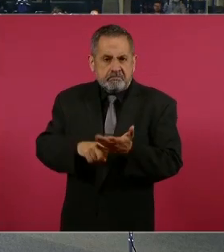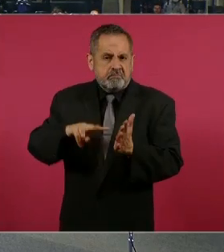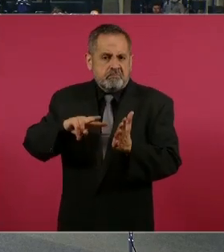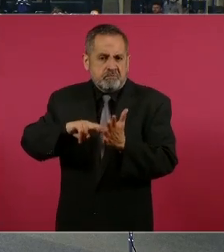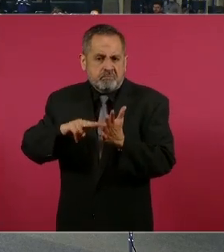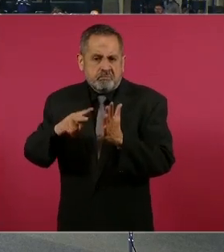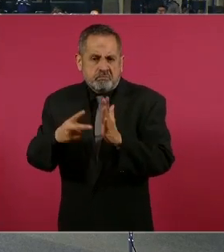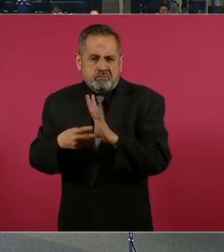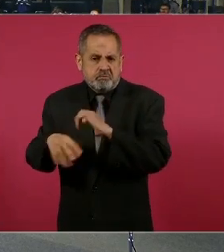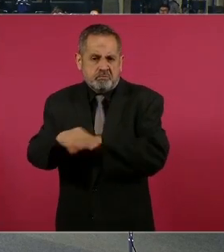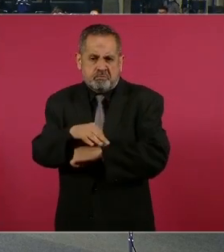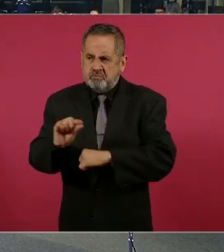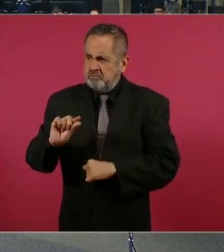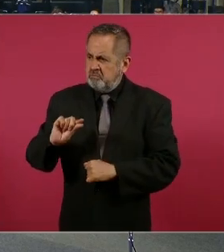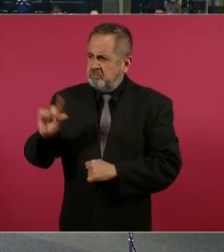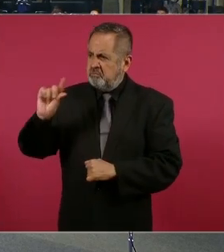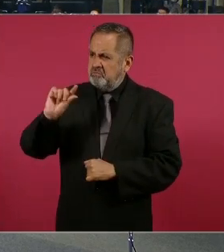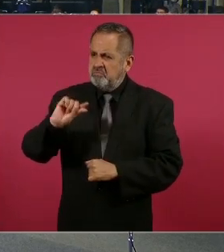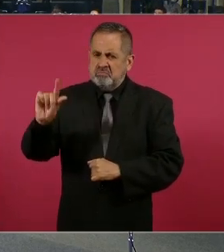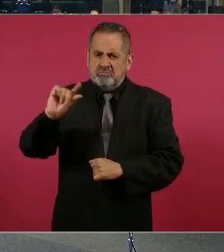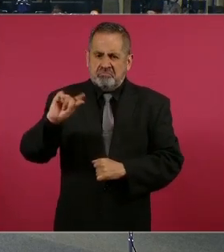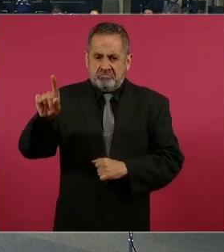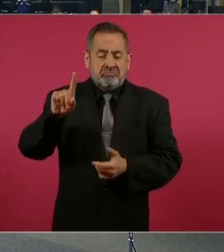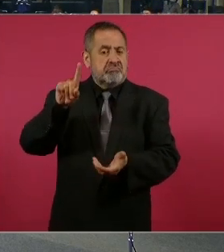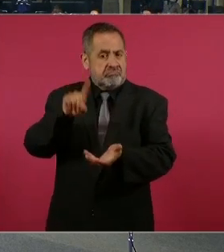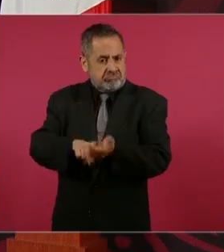militares importantísimos,